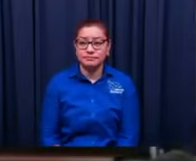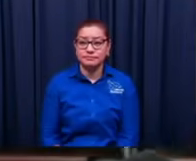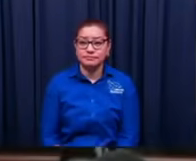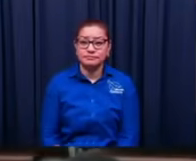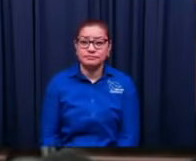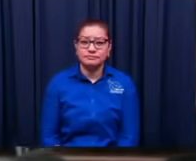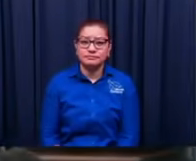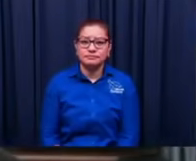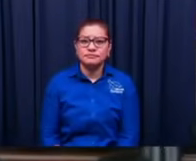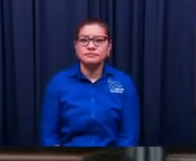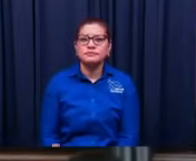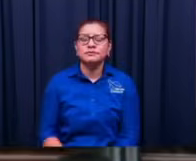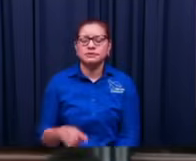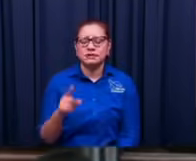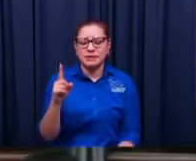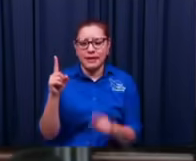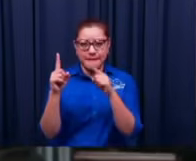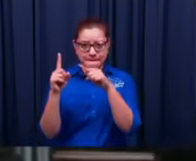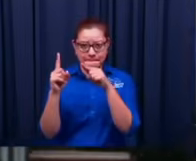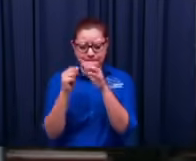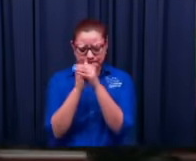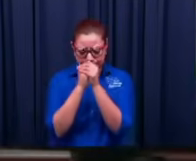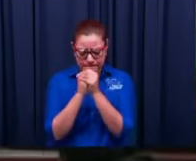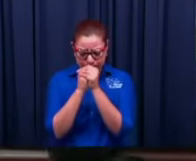Entonces te paras ahí en la puerta,